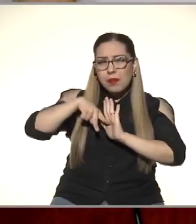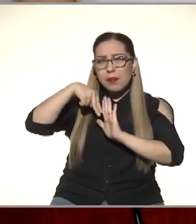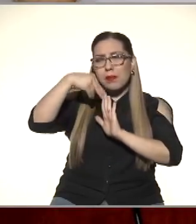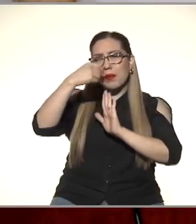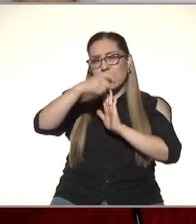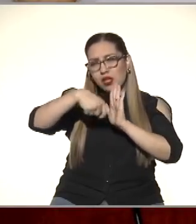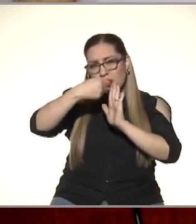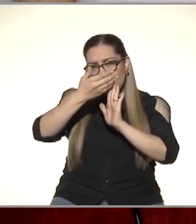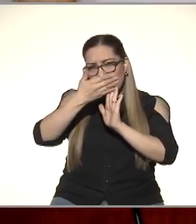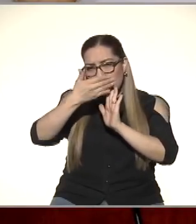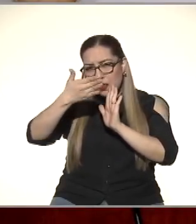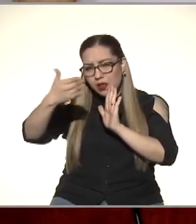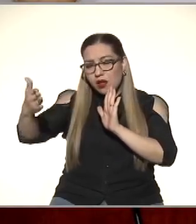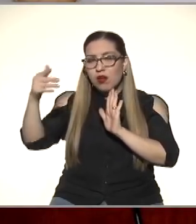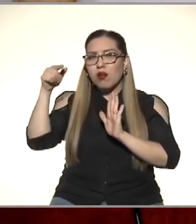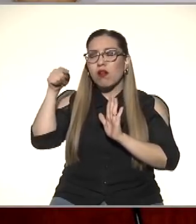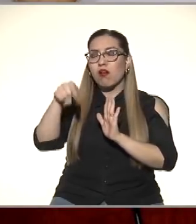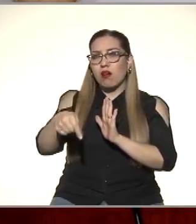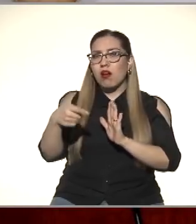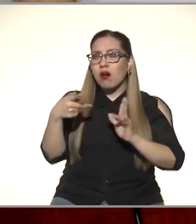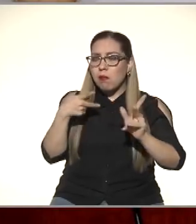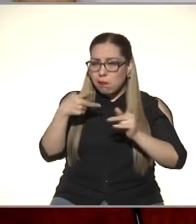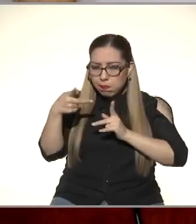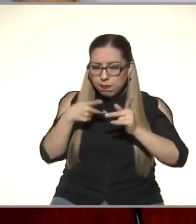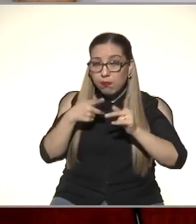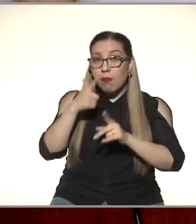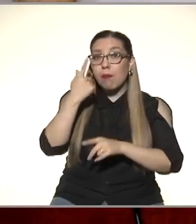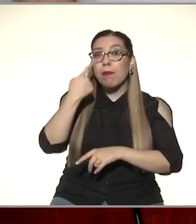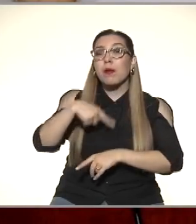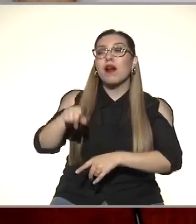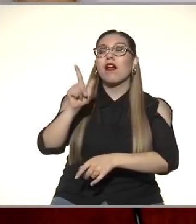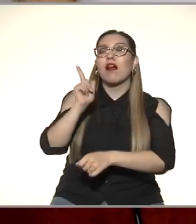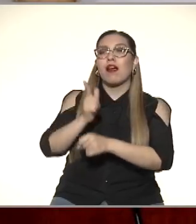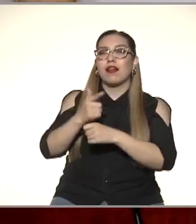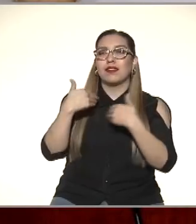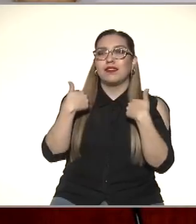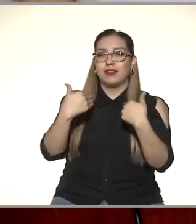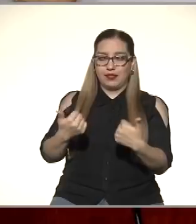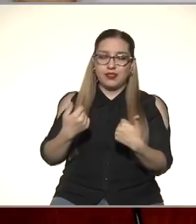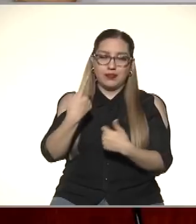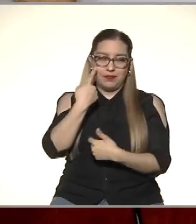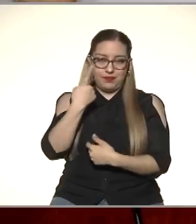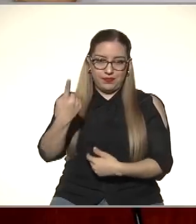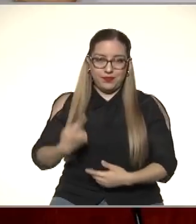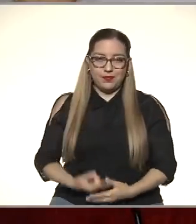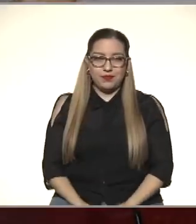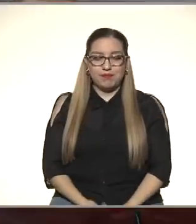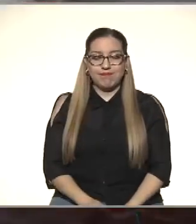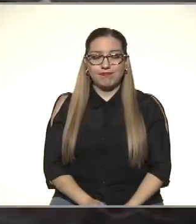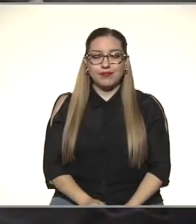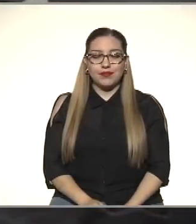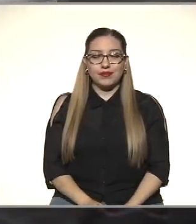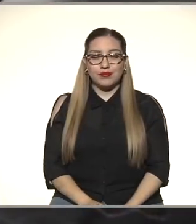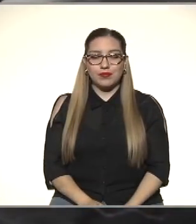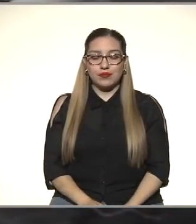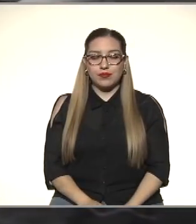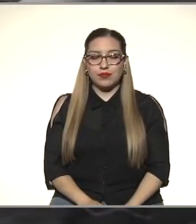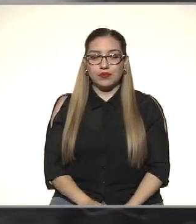producción justamente para darnos un panorama de lo que estamos hablando? Veamos.